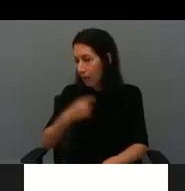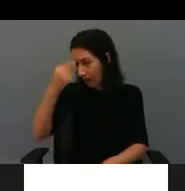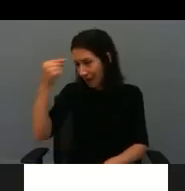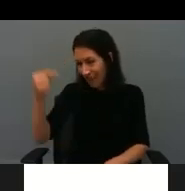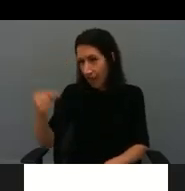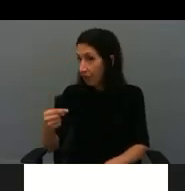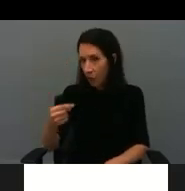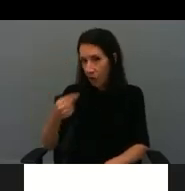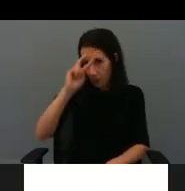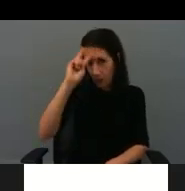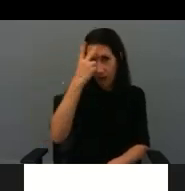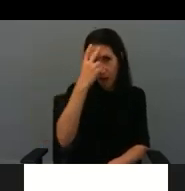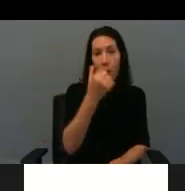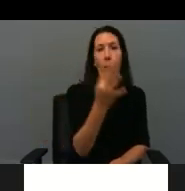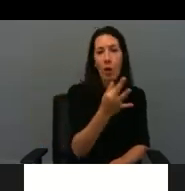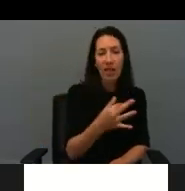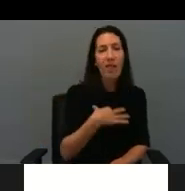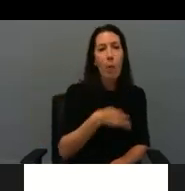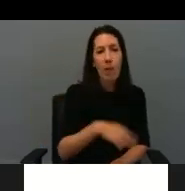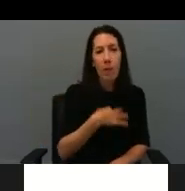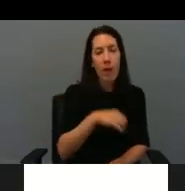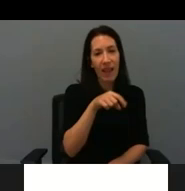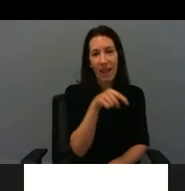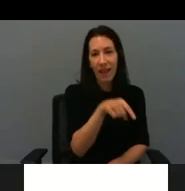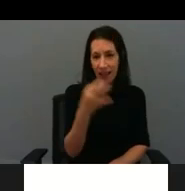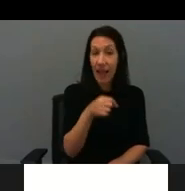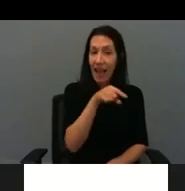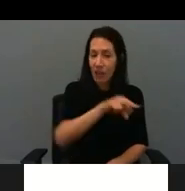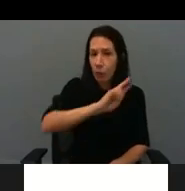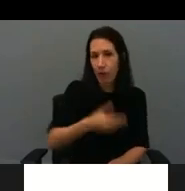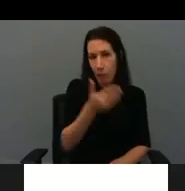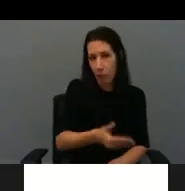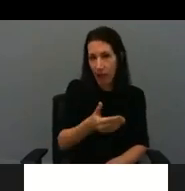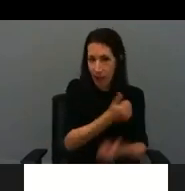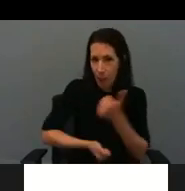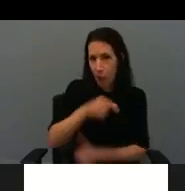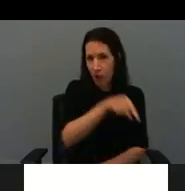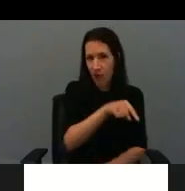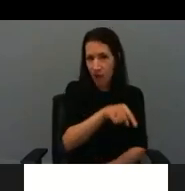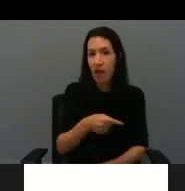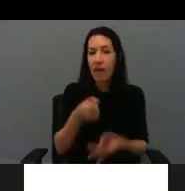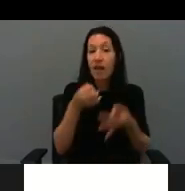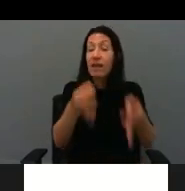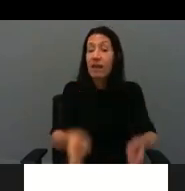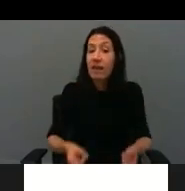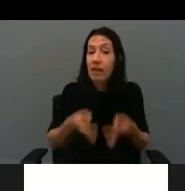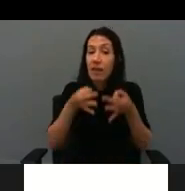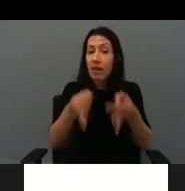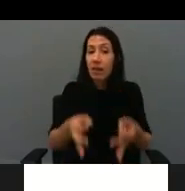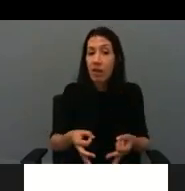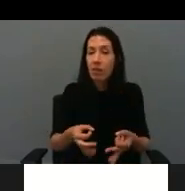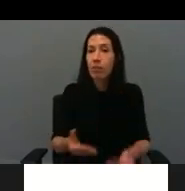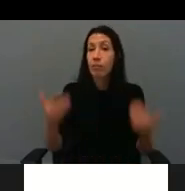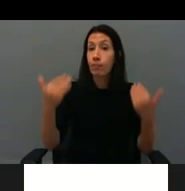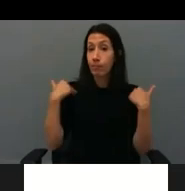lo que puede hacer, ¿sí? ¿No? Y darle mayor importancia. Y siempre la